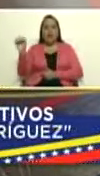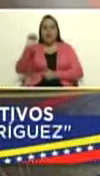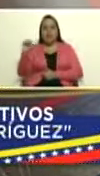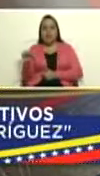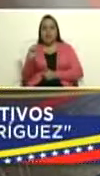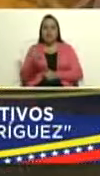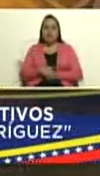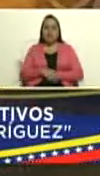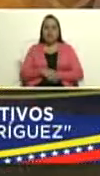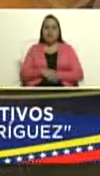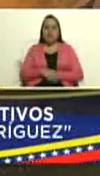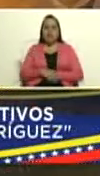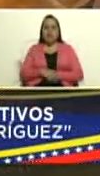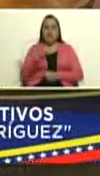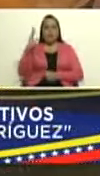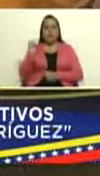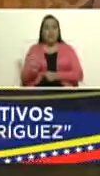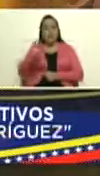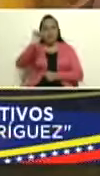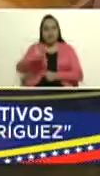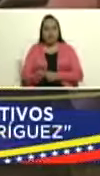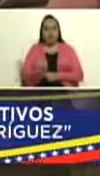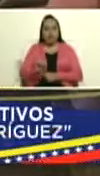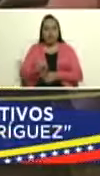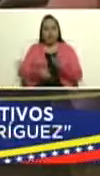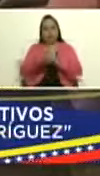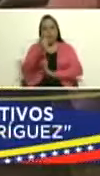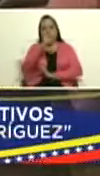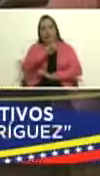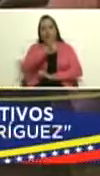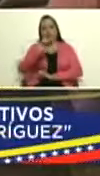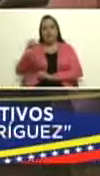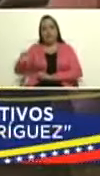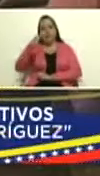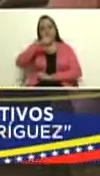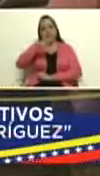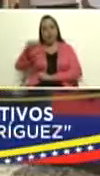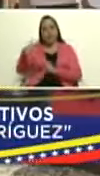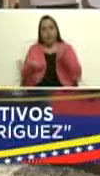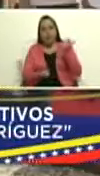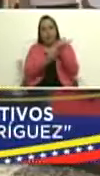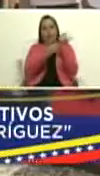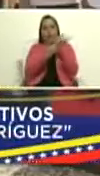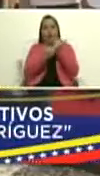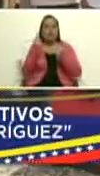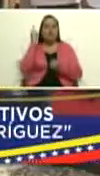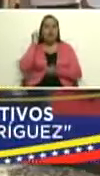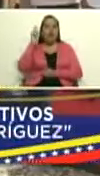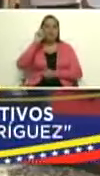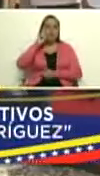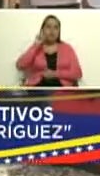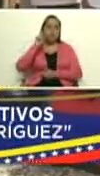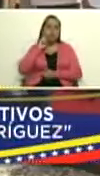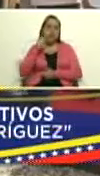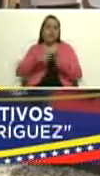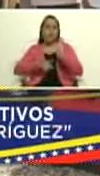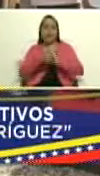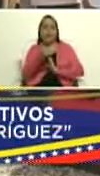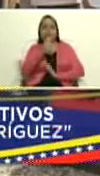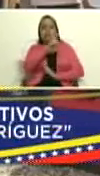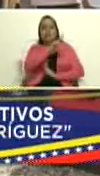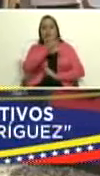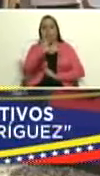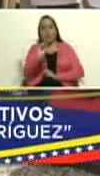Petare Sur, donde tenemos más de 200 personas beneficiadas, donde tenemos mujeres embarazadas, más de 150